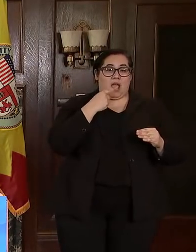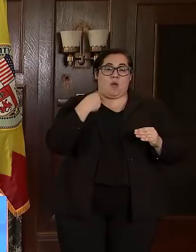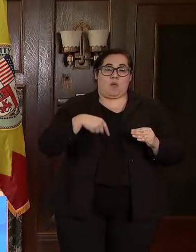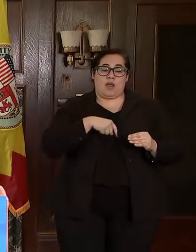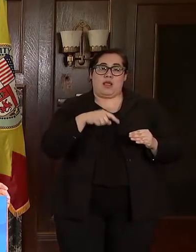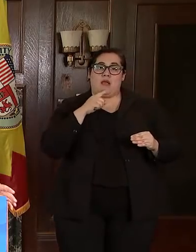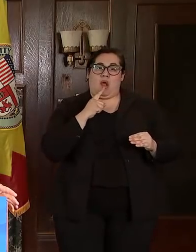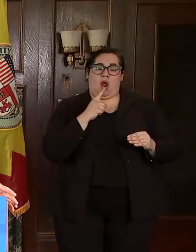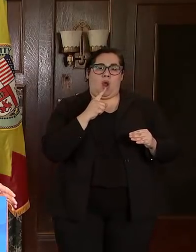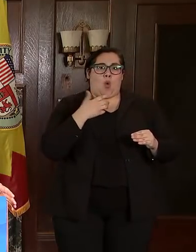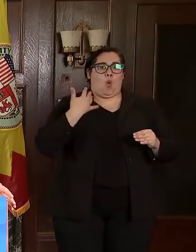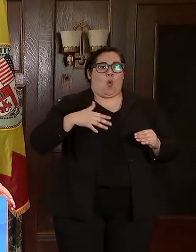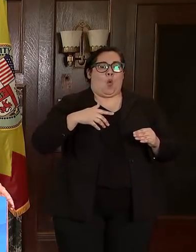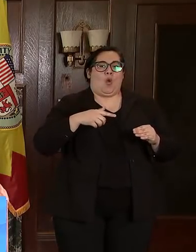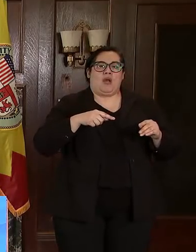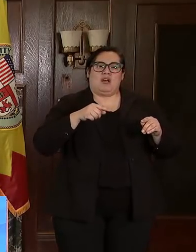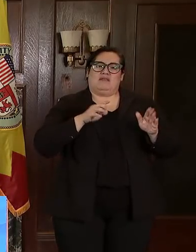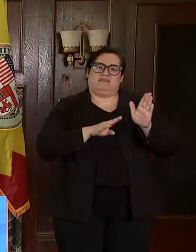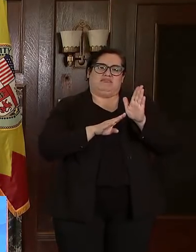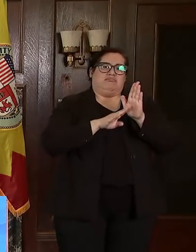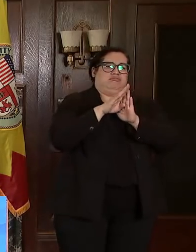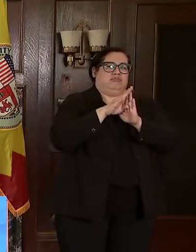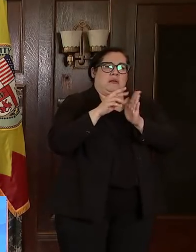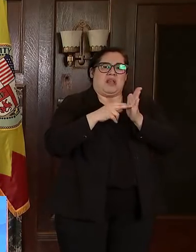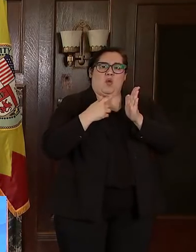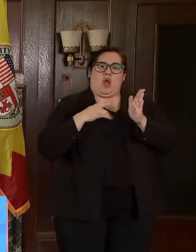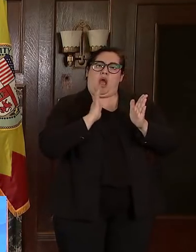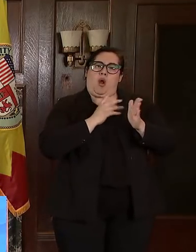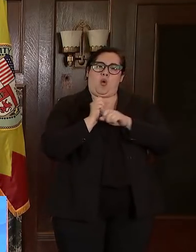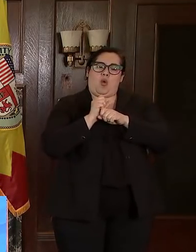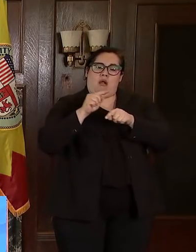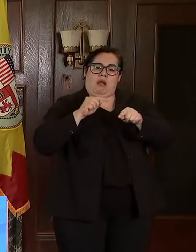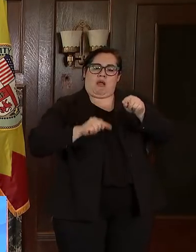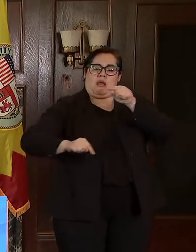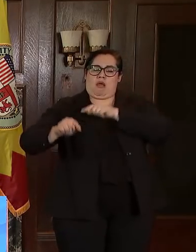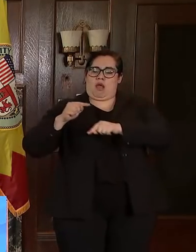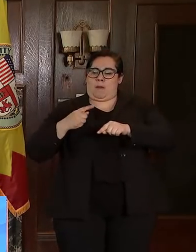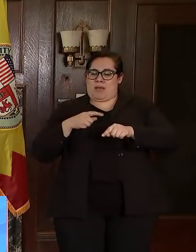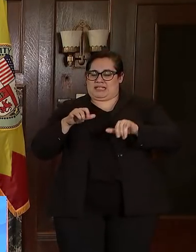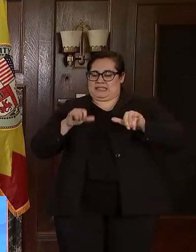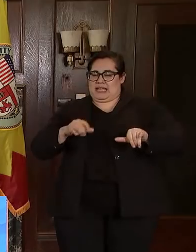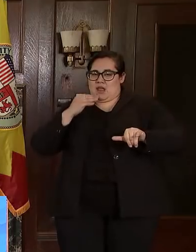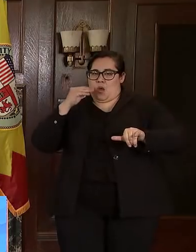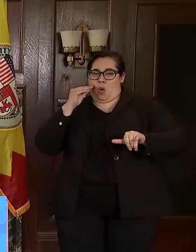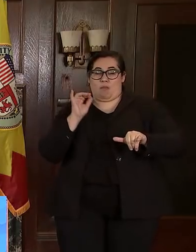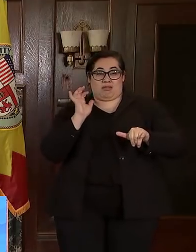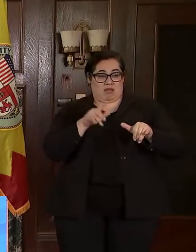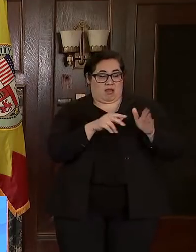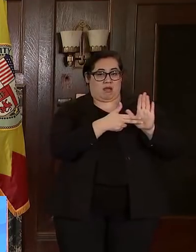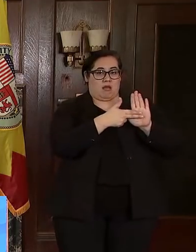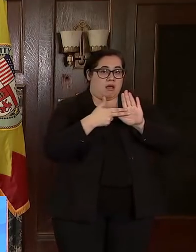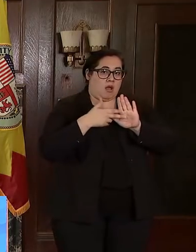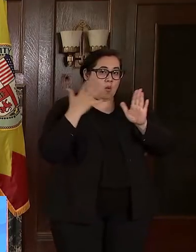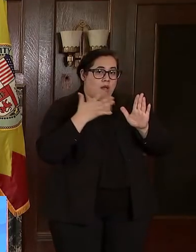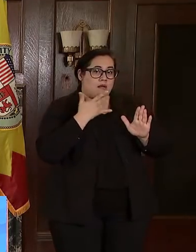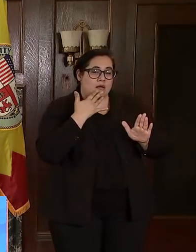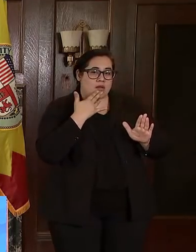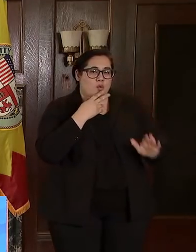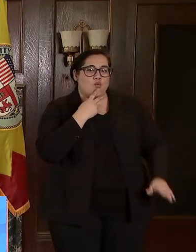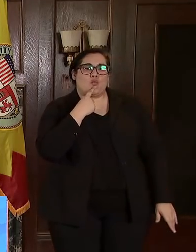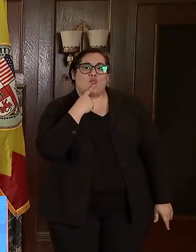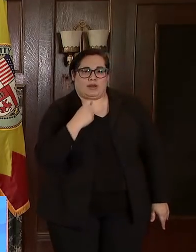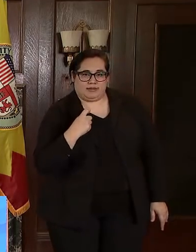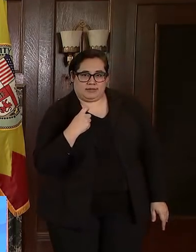estamos retrocediendo y todos tenemos que quedarnos en casa, estos indicadores estarán de color